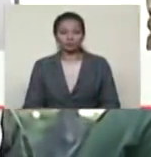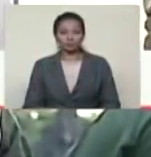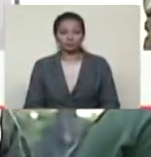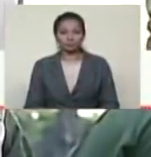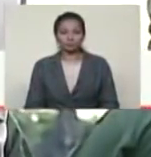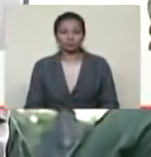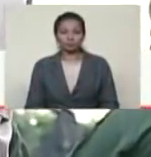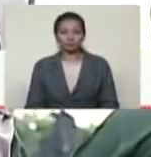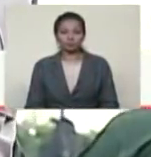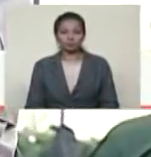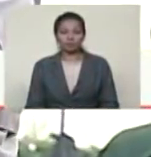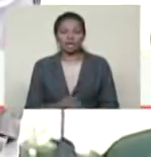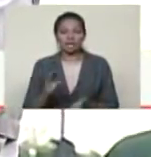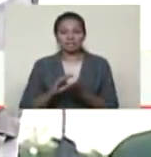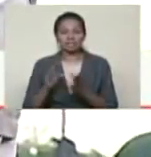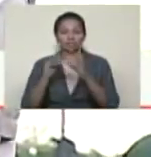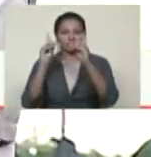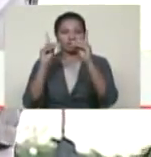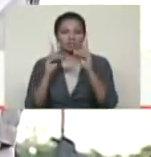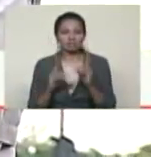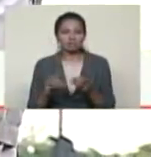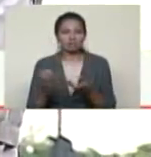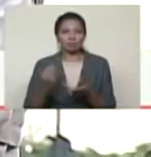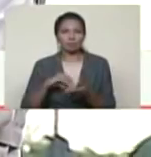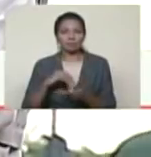Ahí está el centro de la decisión.